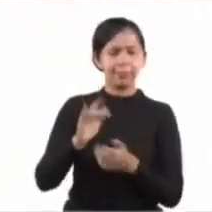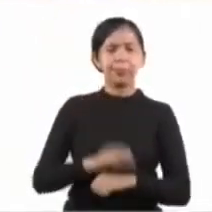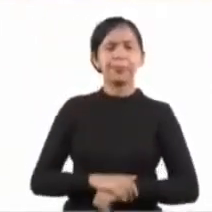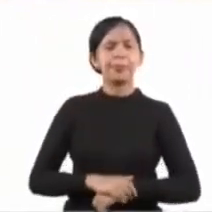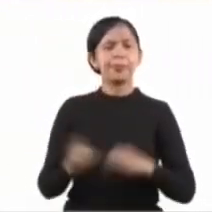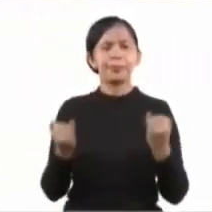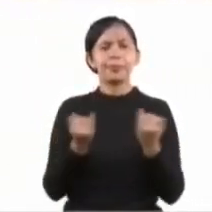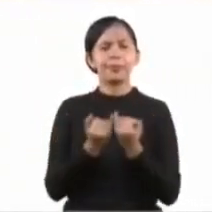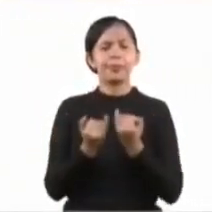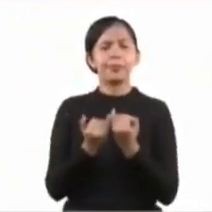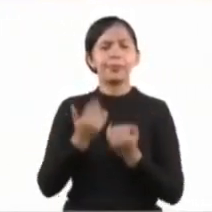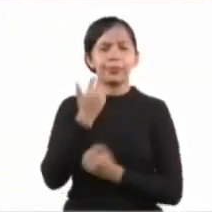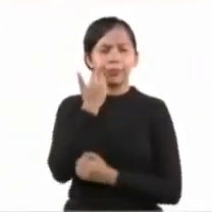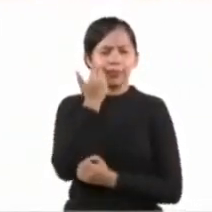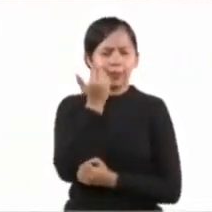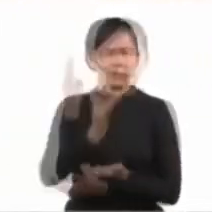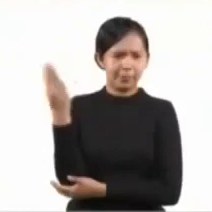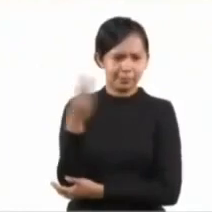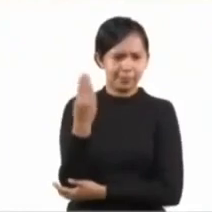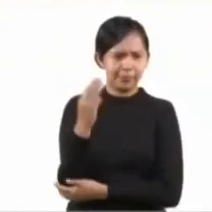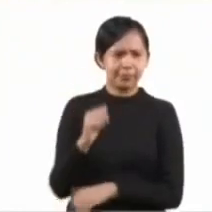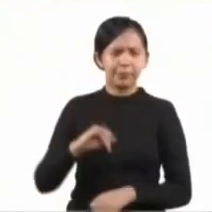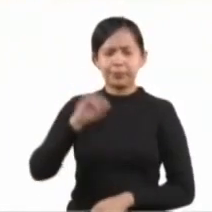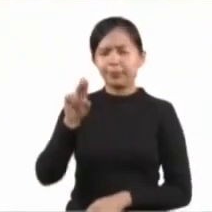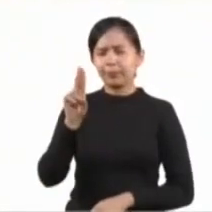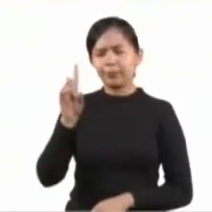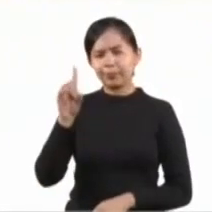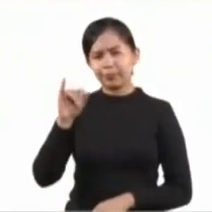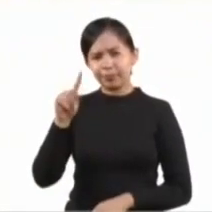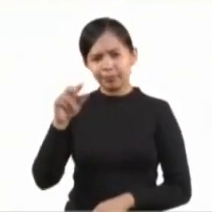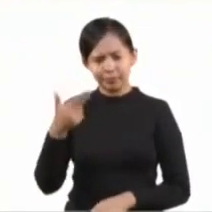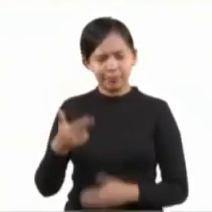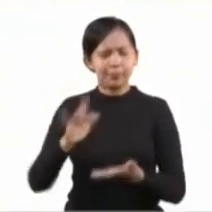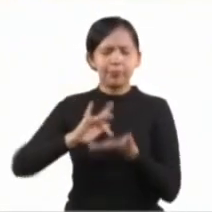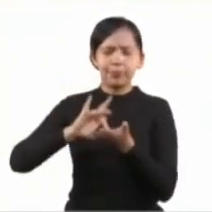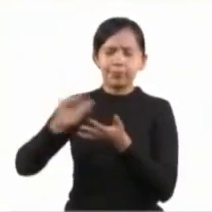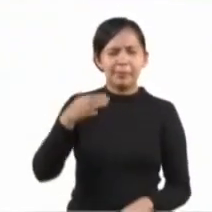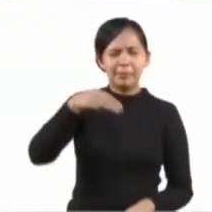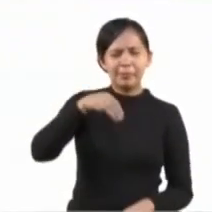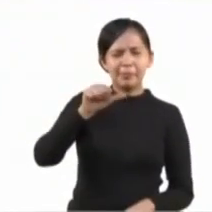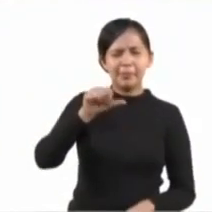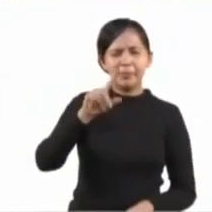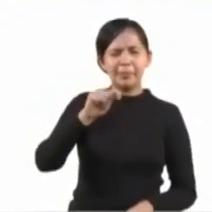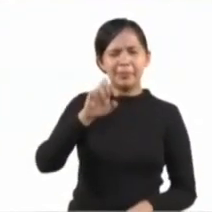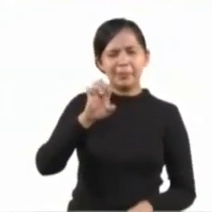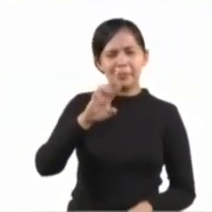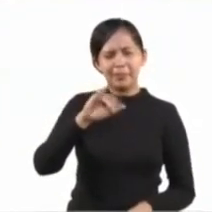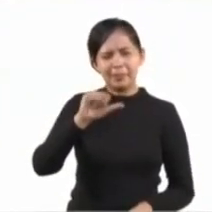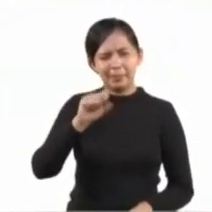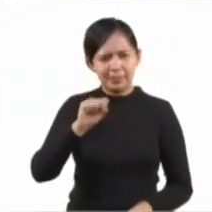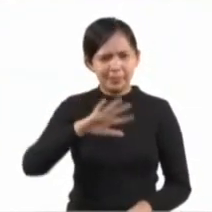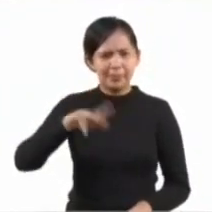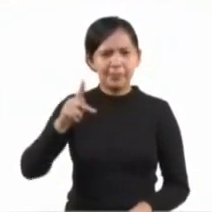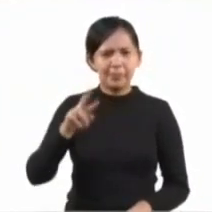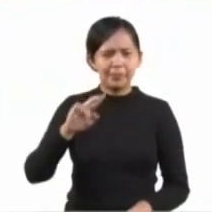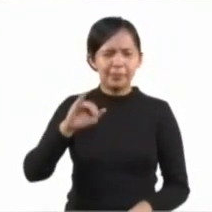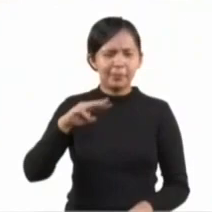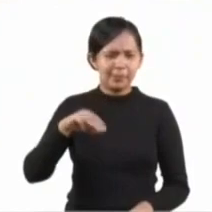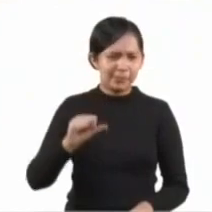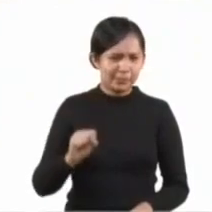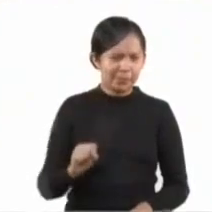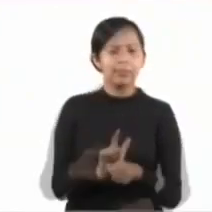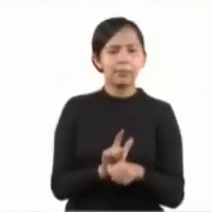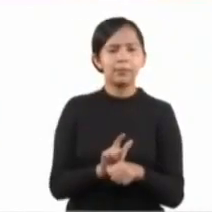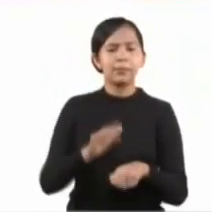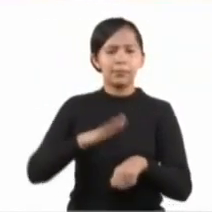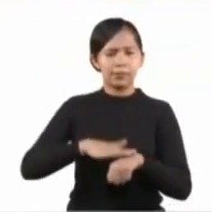materia de seguridad alcanzado por el gobierno local. Ante representantes gubernamentales, diplomáticos y empresariales, Rodríguez Cárdenas sostuvo que aún con los